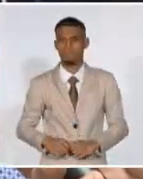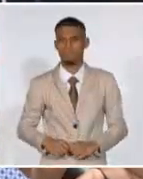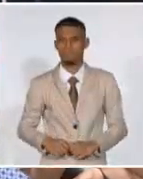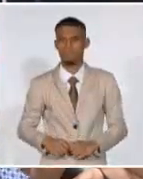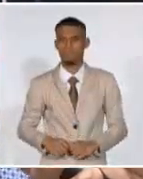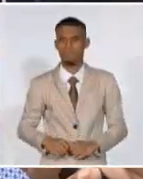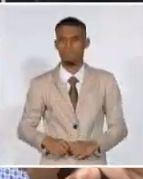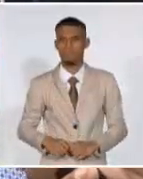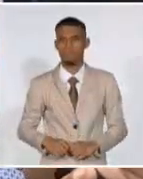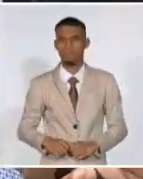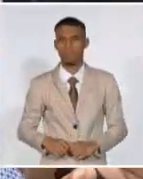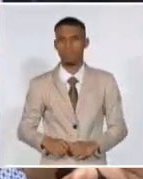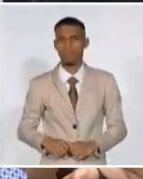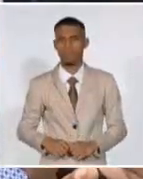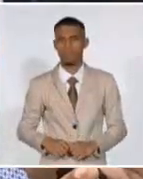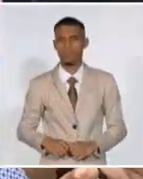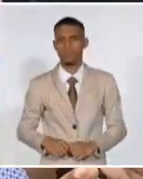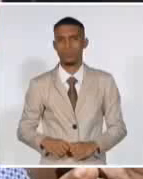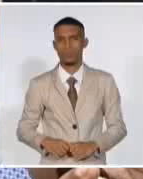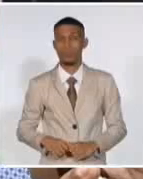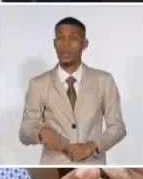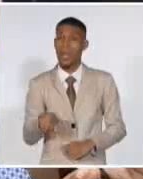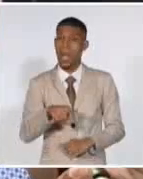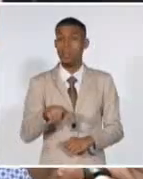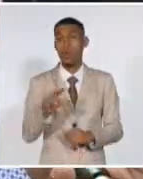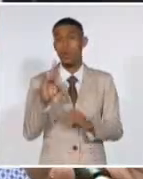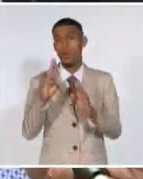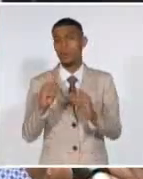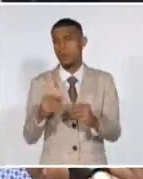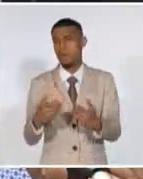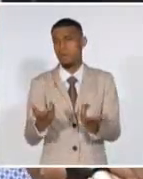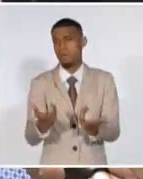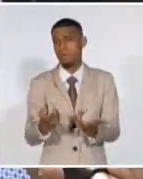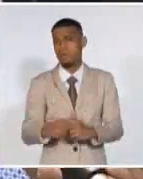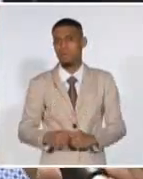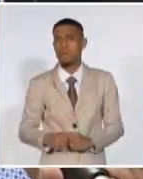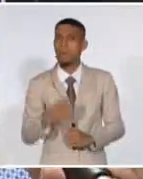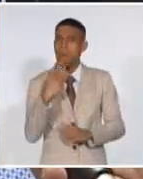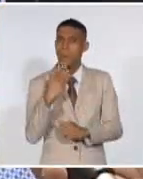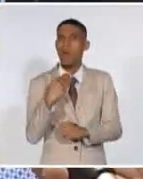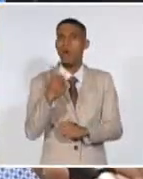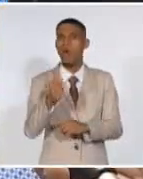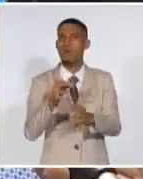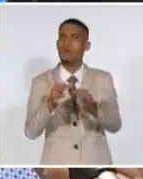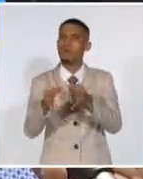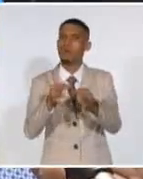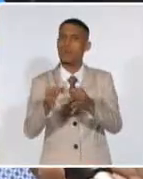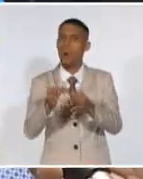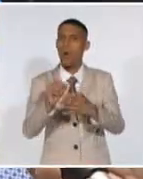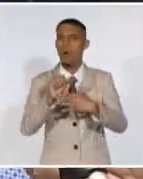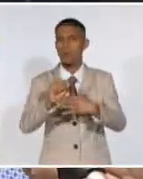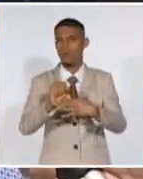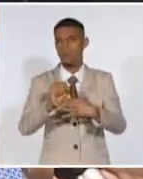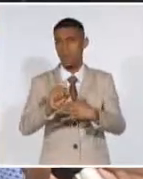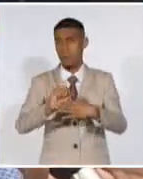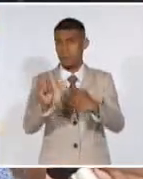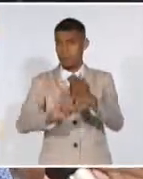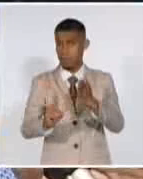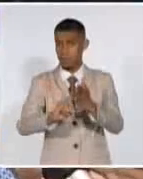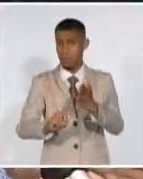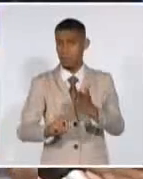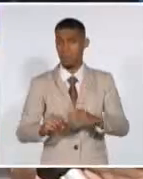del del país eso Por supuesto trae como resultado un un mejoramiento en la en la en las afectaciones al servicio que de